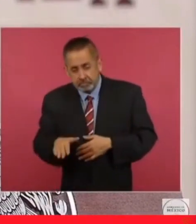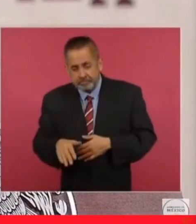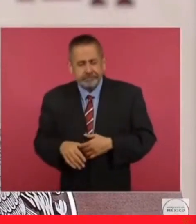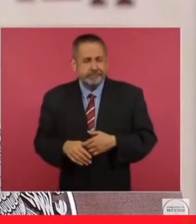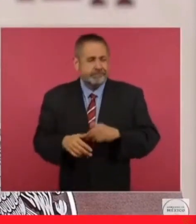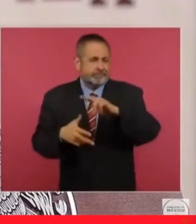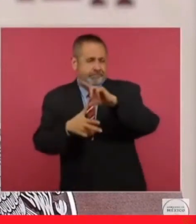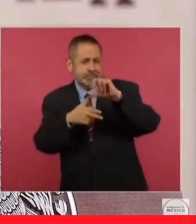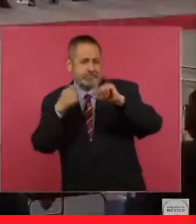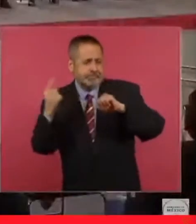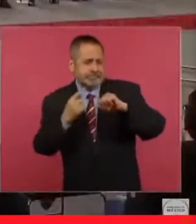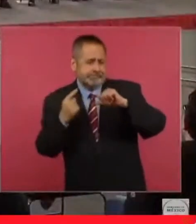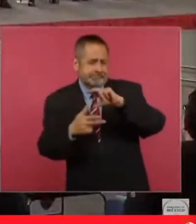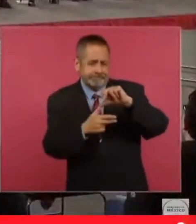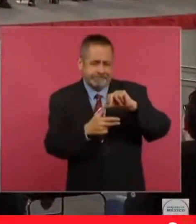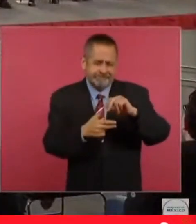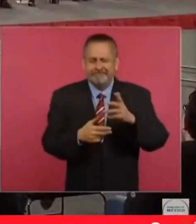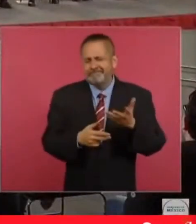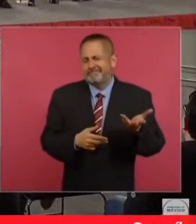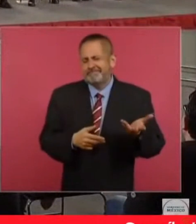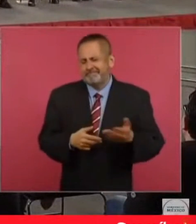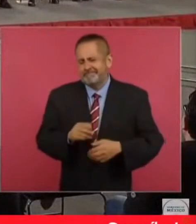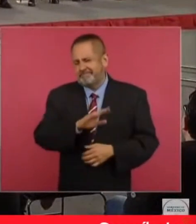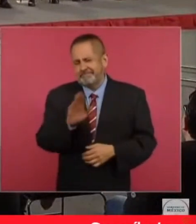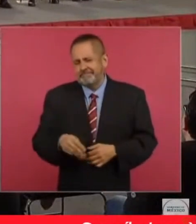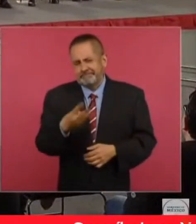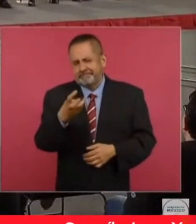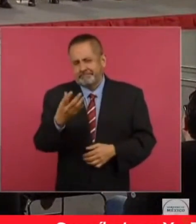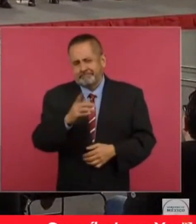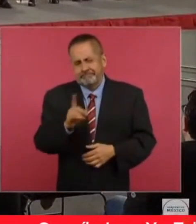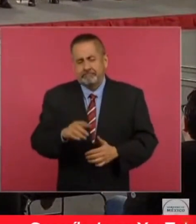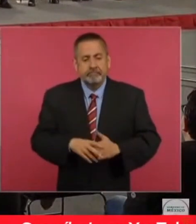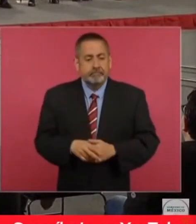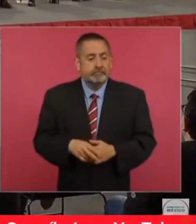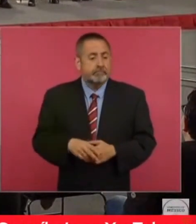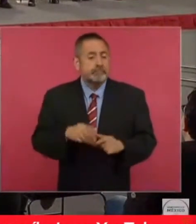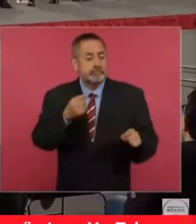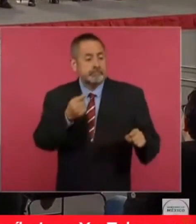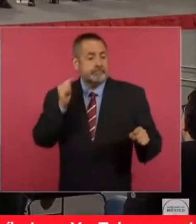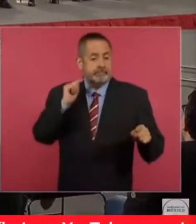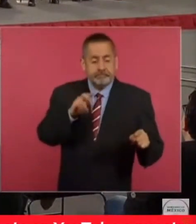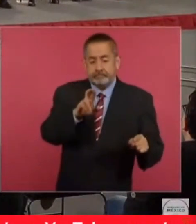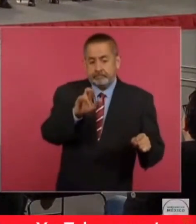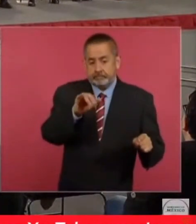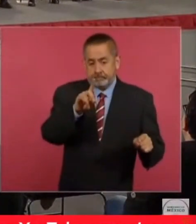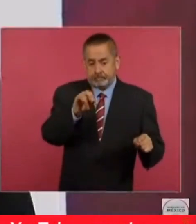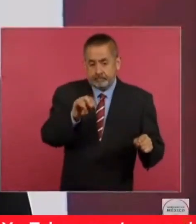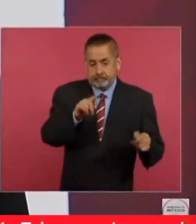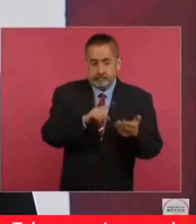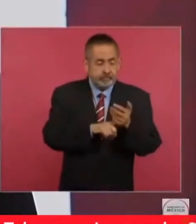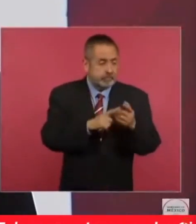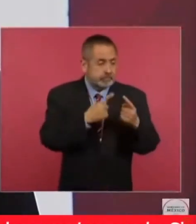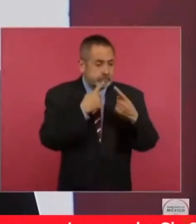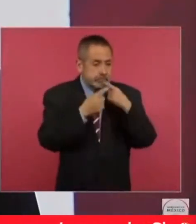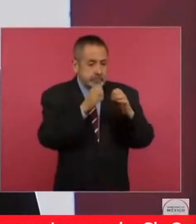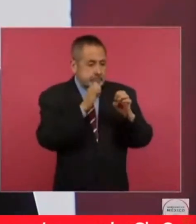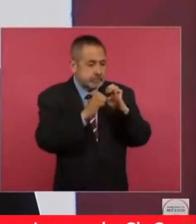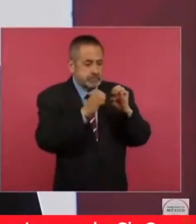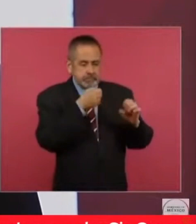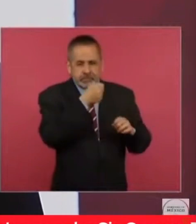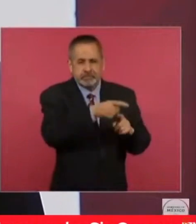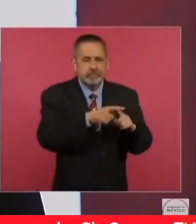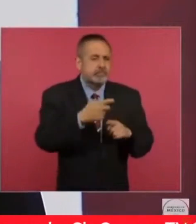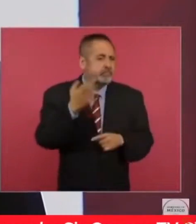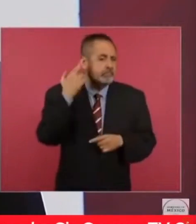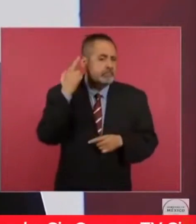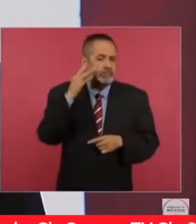Otis. El pasado 11 de noviembre, el director de Cuadratín, Ricardo Castillo Díaz, entrevistado en el noticiario de Radio